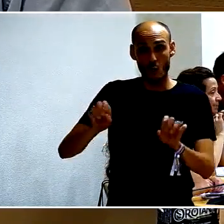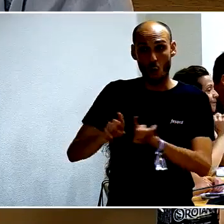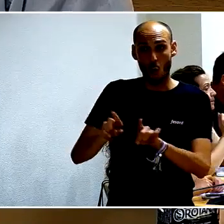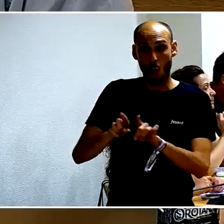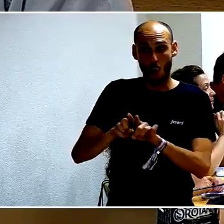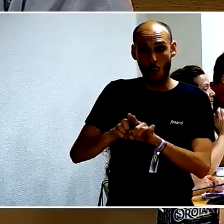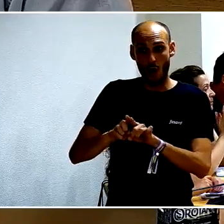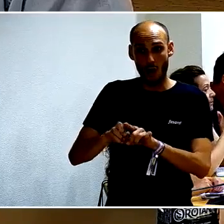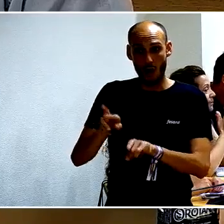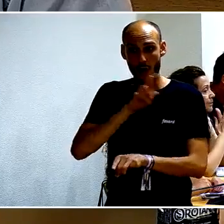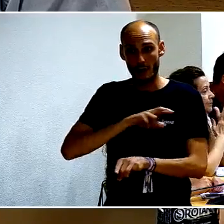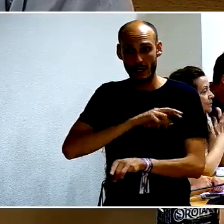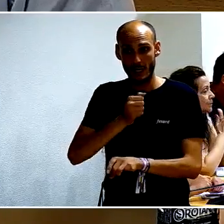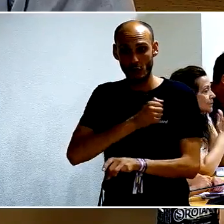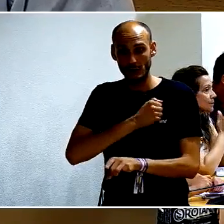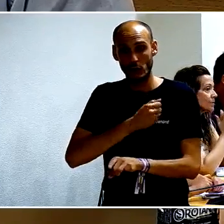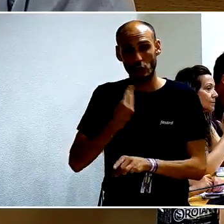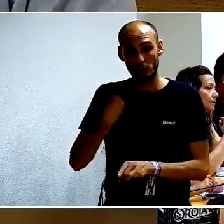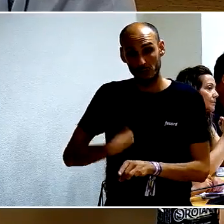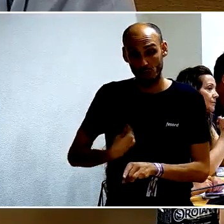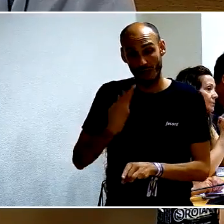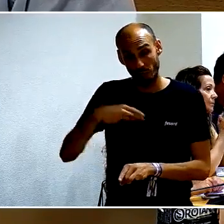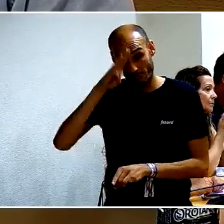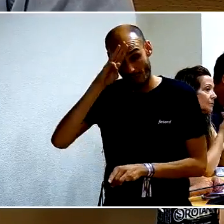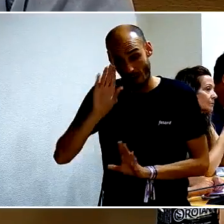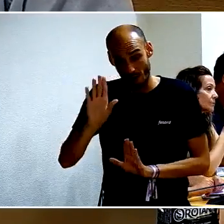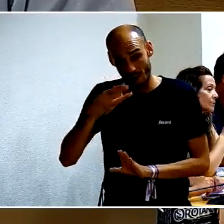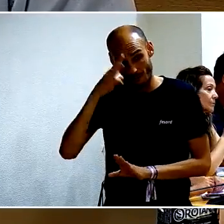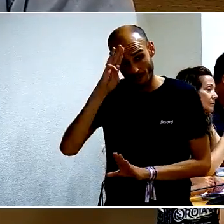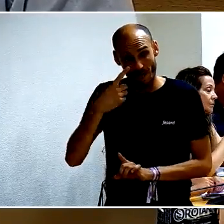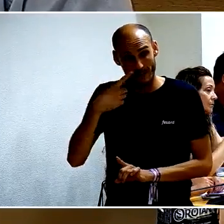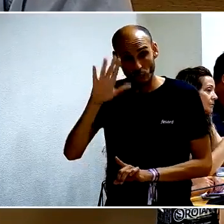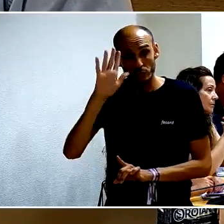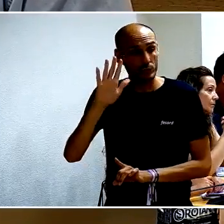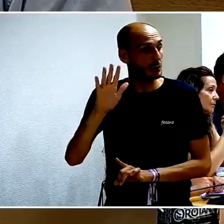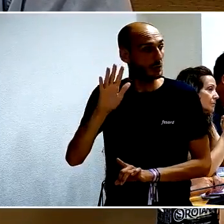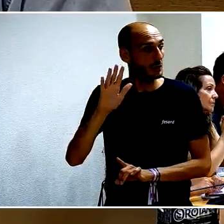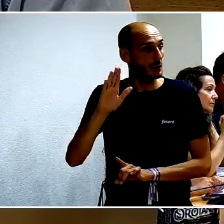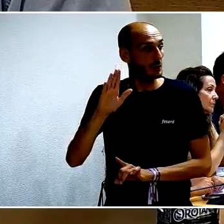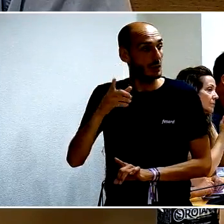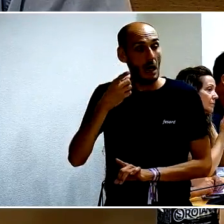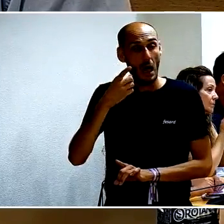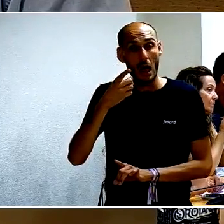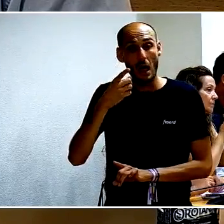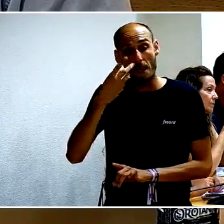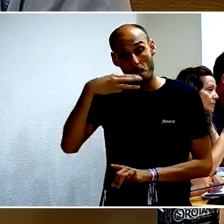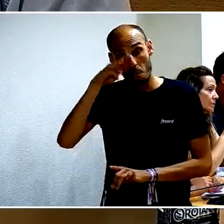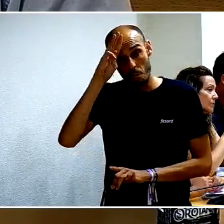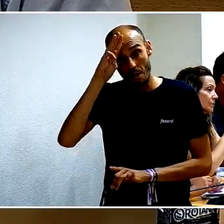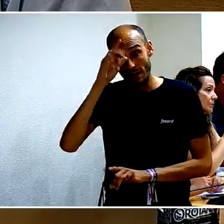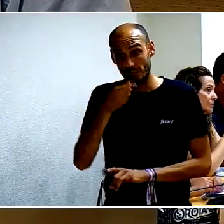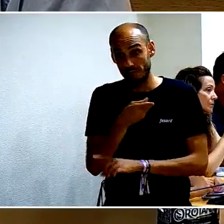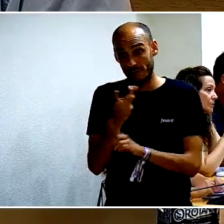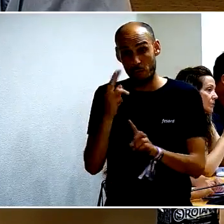de las declaraciones de su papa, que ya veremos cuánto dura, a pesar de las declaraciones de su papa, los consideran como